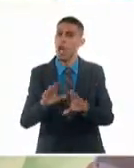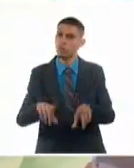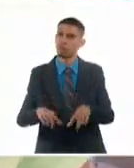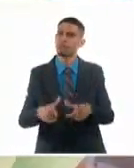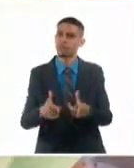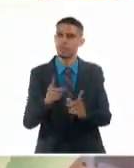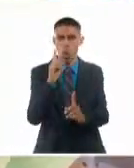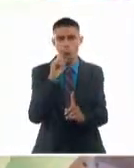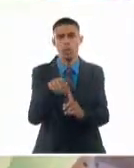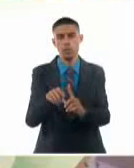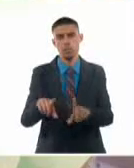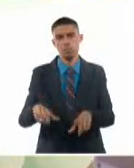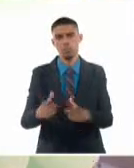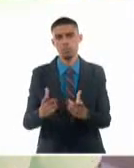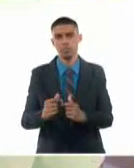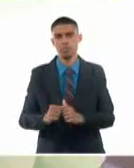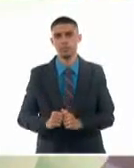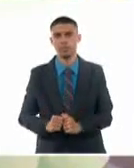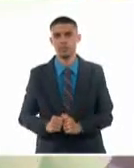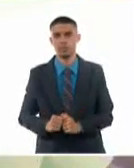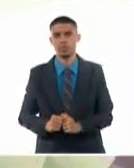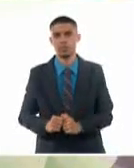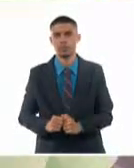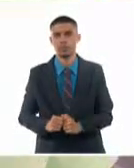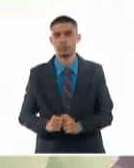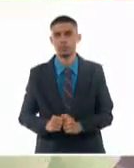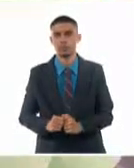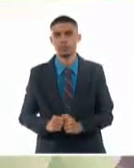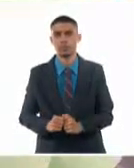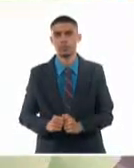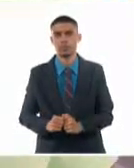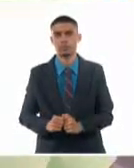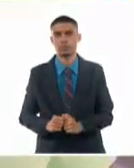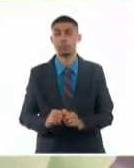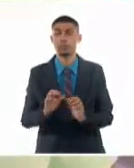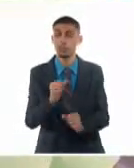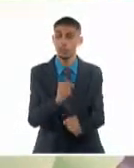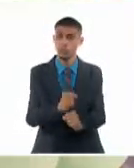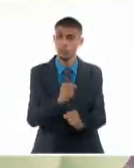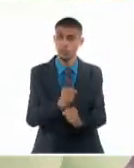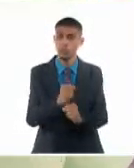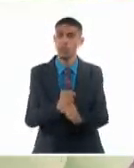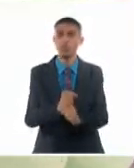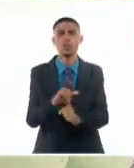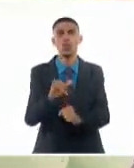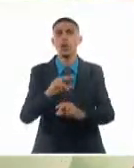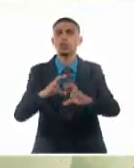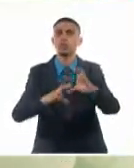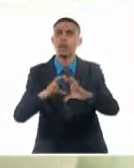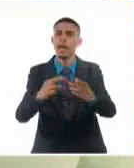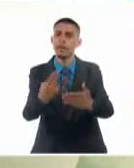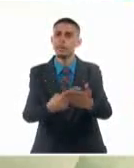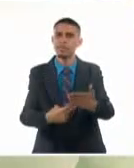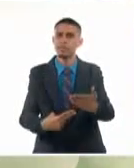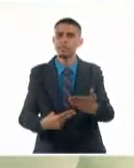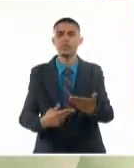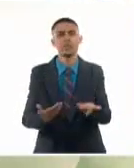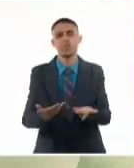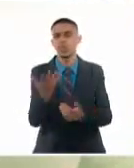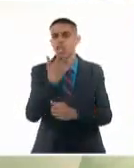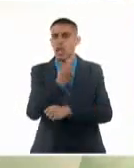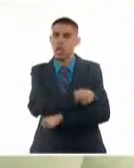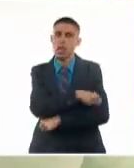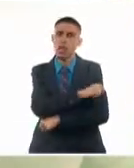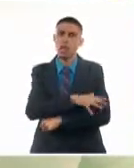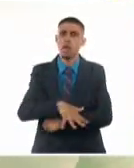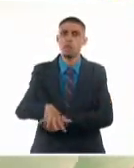bueno, nada, queda una vez más demostrado que esto es un evento del pueblo, un evento para la comunidad, para la gente. Y bueno,